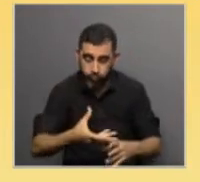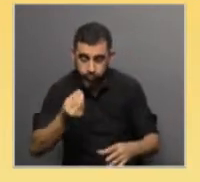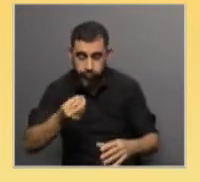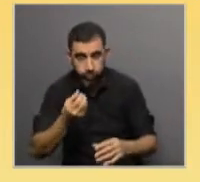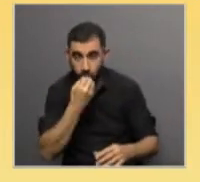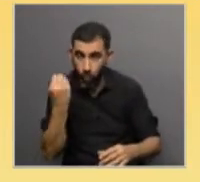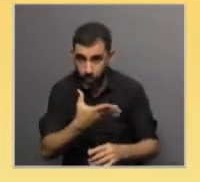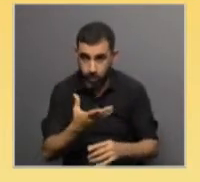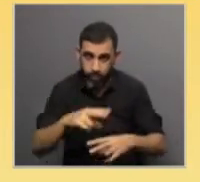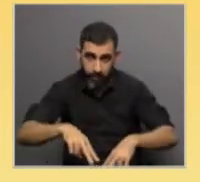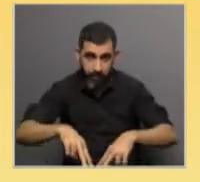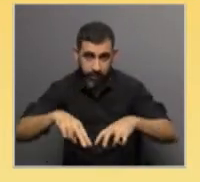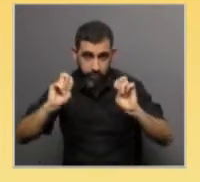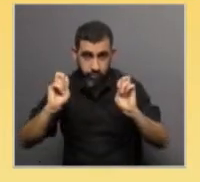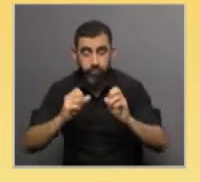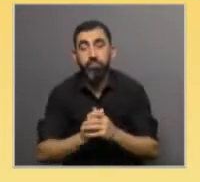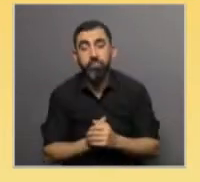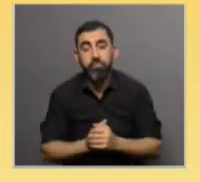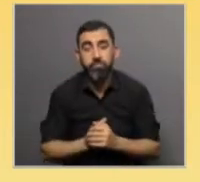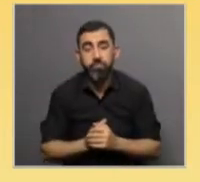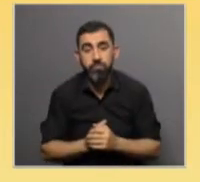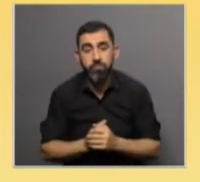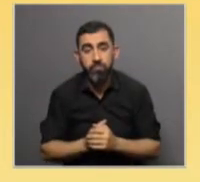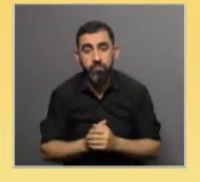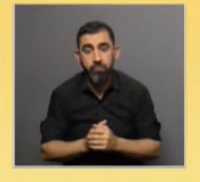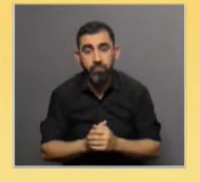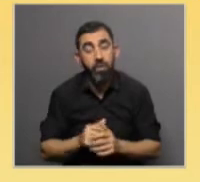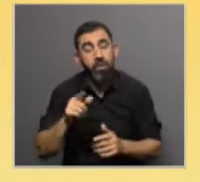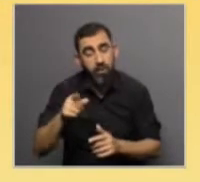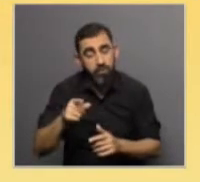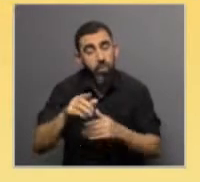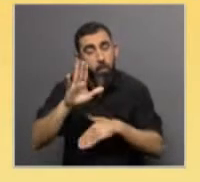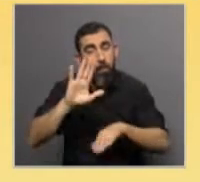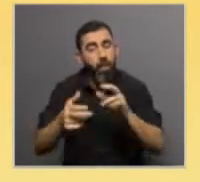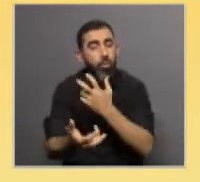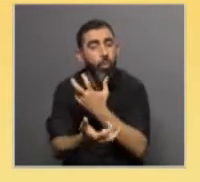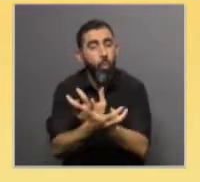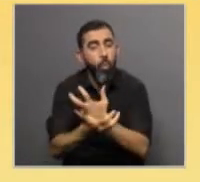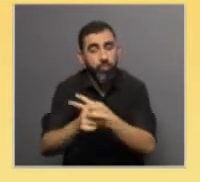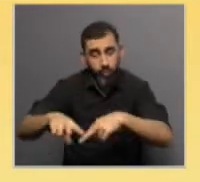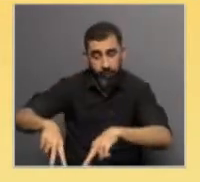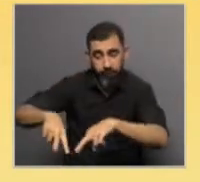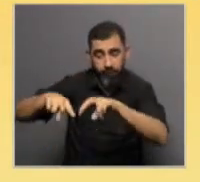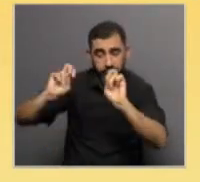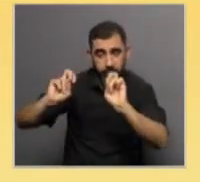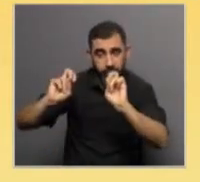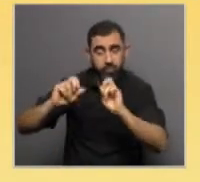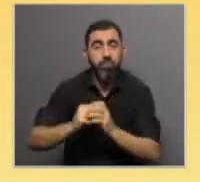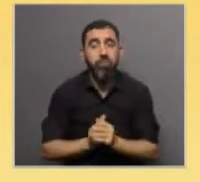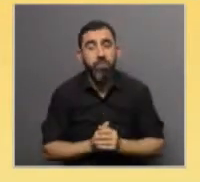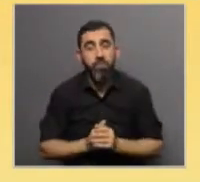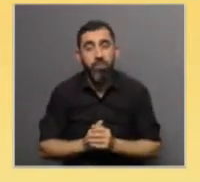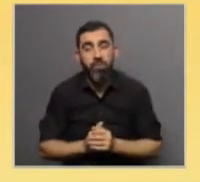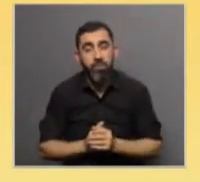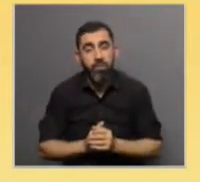clasificación. Y entonces esos son mayoritariamente los huesos en los que estudiamos las marcas, ¿no? Y